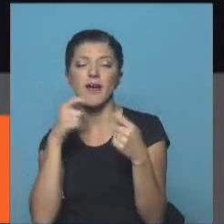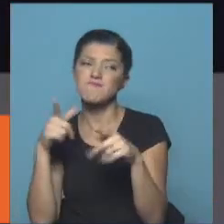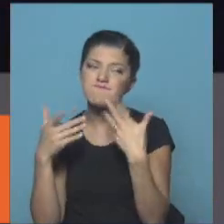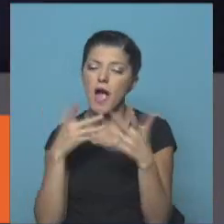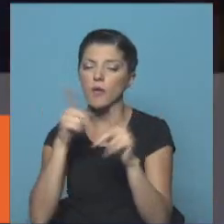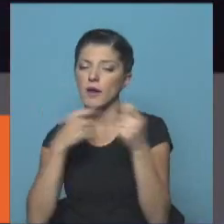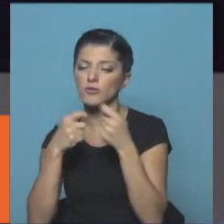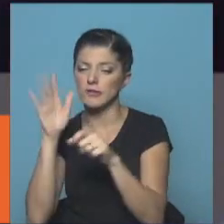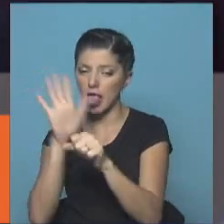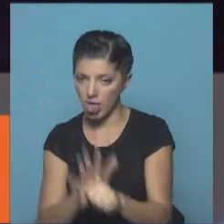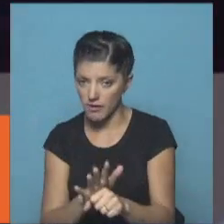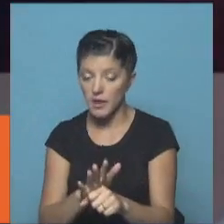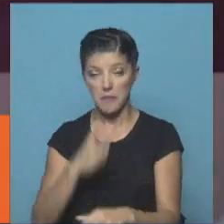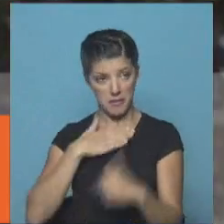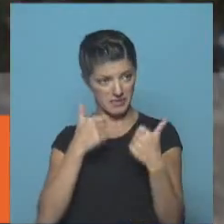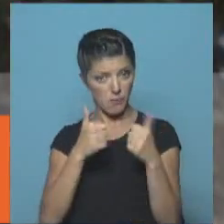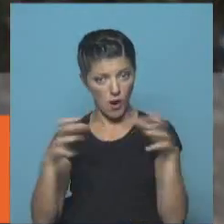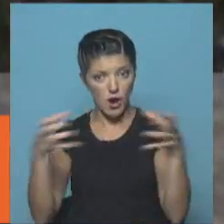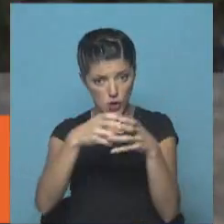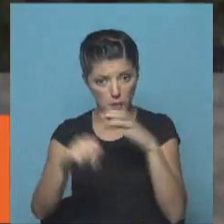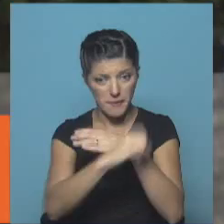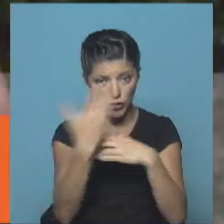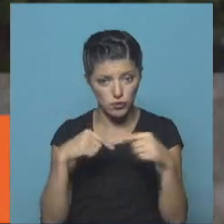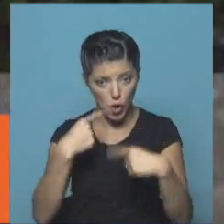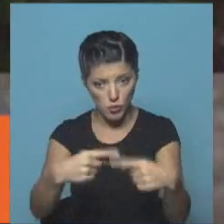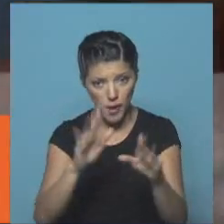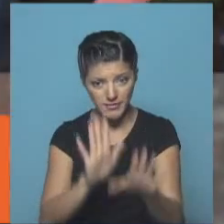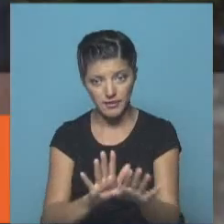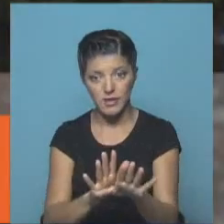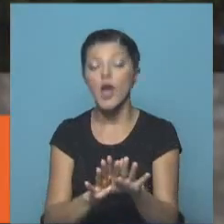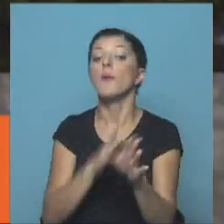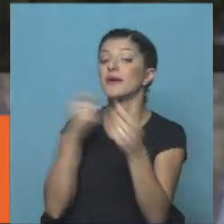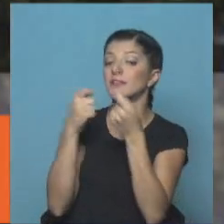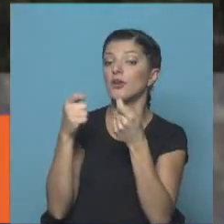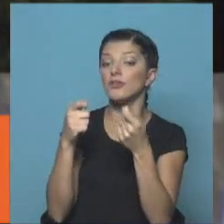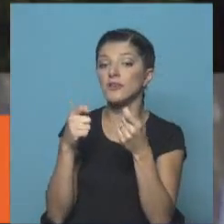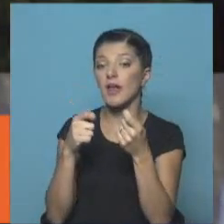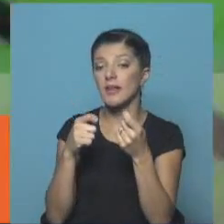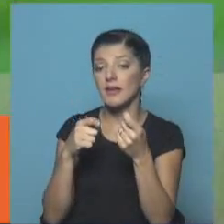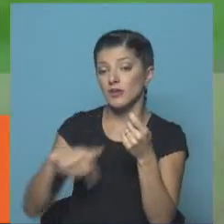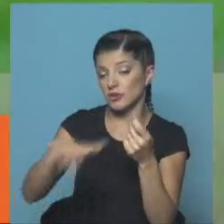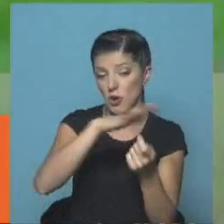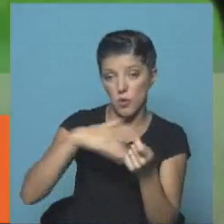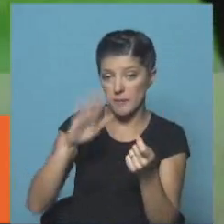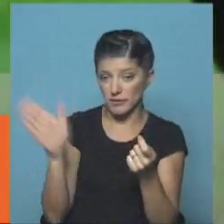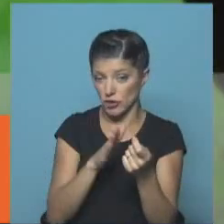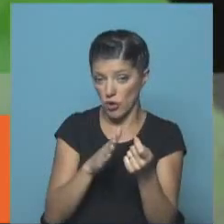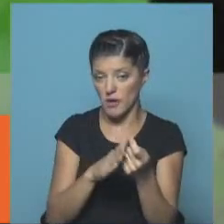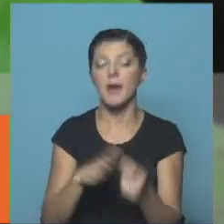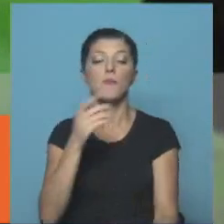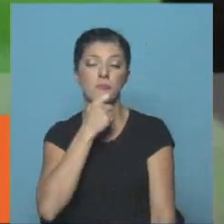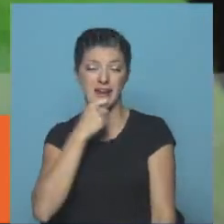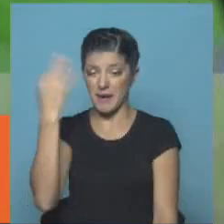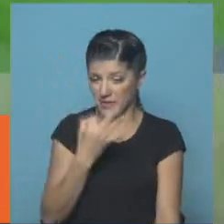ha sido correcta la idea de mantener bloque, porque obviamente se negocian áreas comunes, obviamente, seamos sinceros, para nosotros es muy importante Europa.